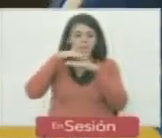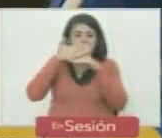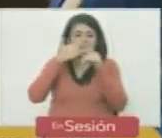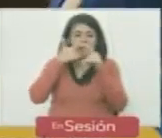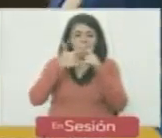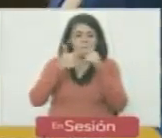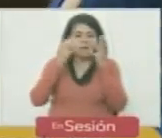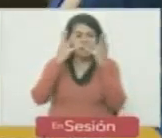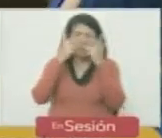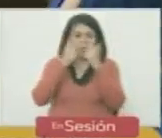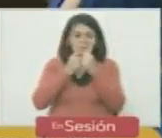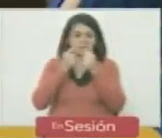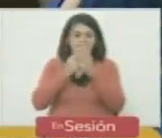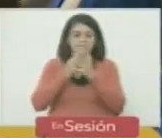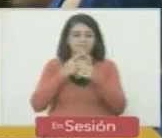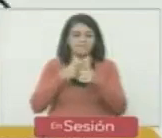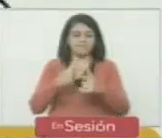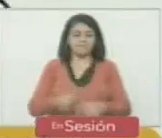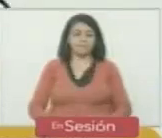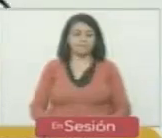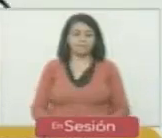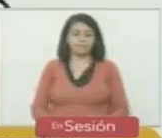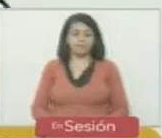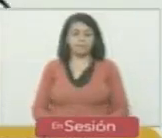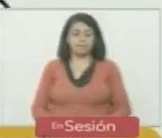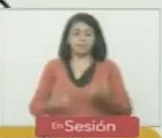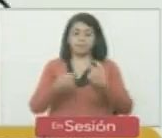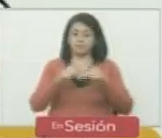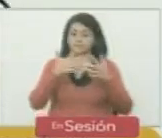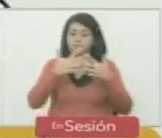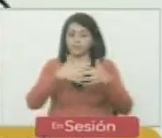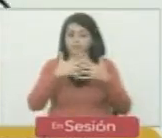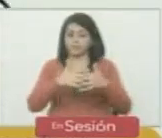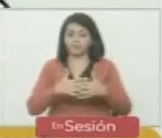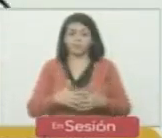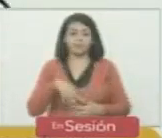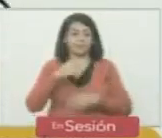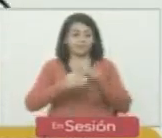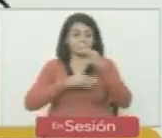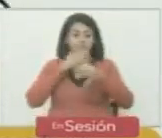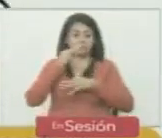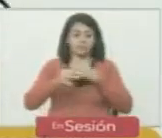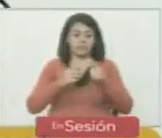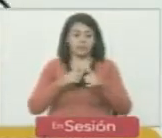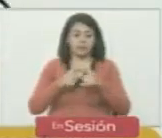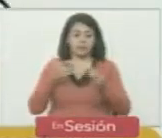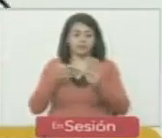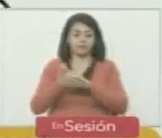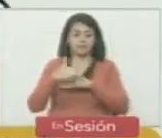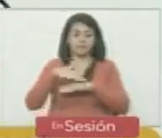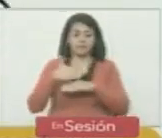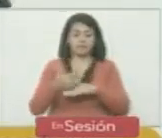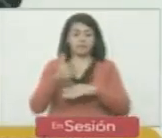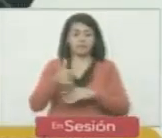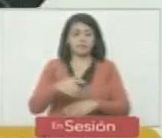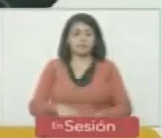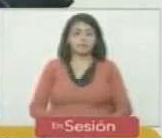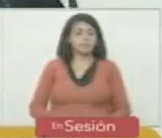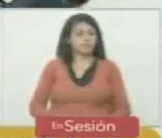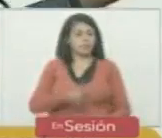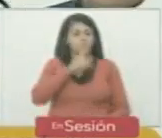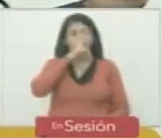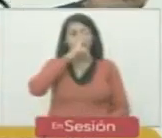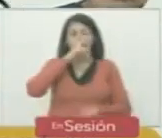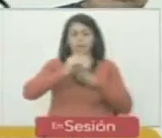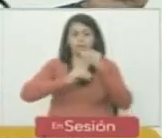y administrador de Far Air Quest. Y se habla entonces, para